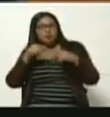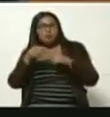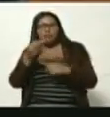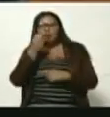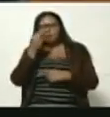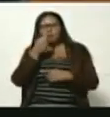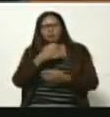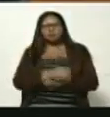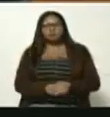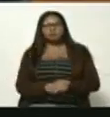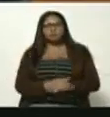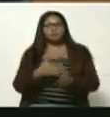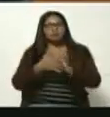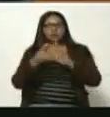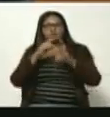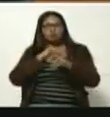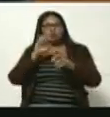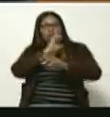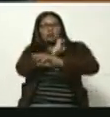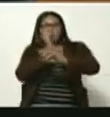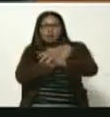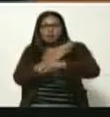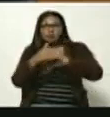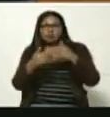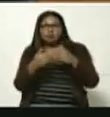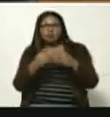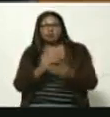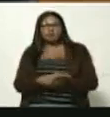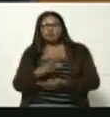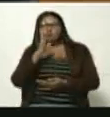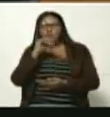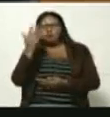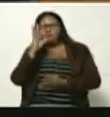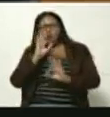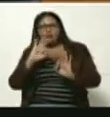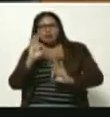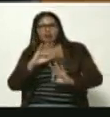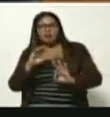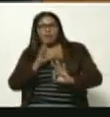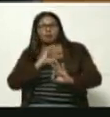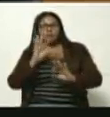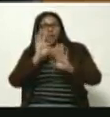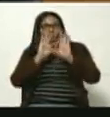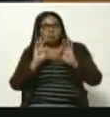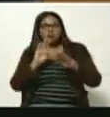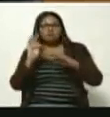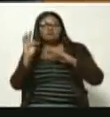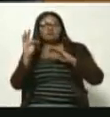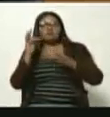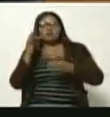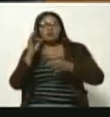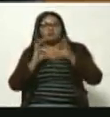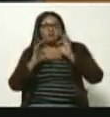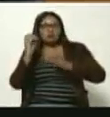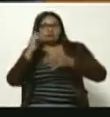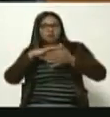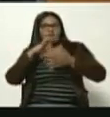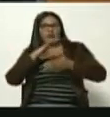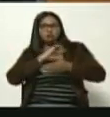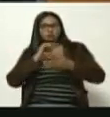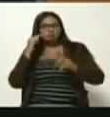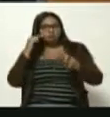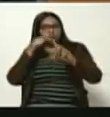alimentaria, sobre el sector energético y, sin duda alguna, sobre el sector financiero. Esta crisis